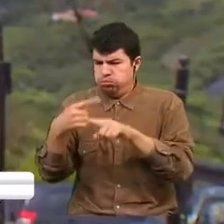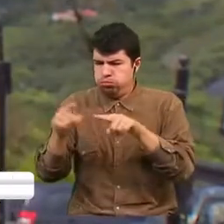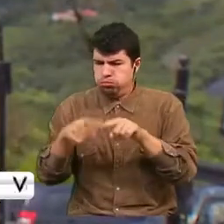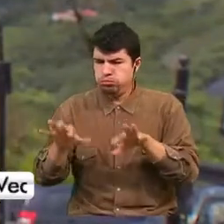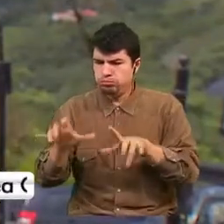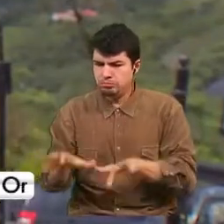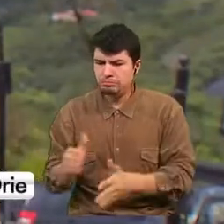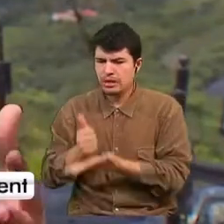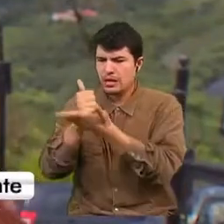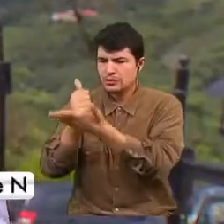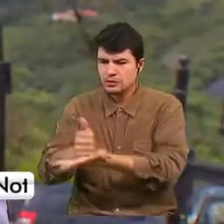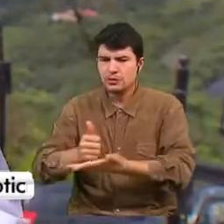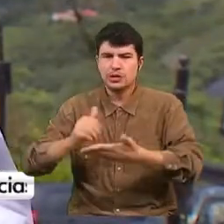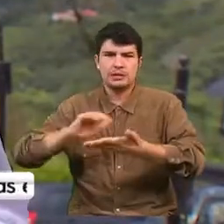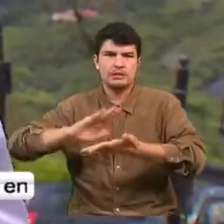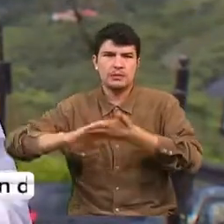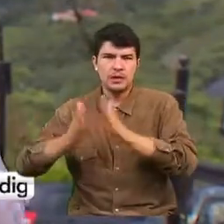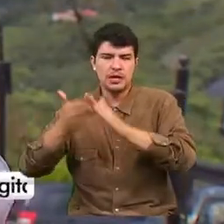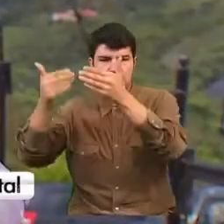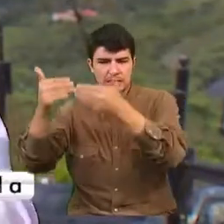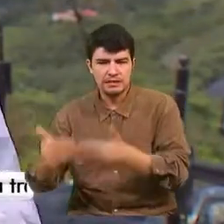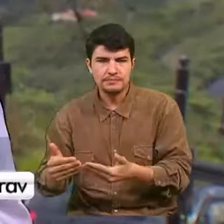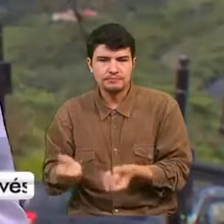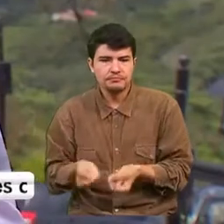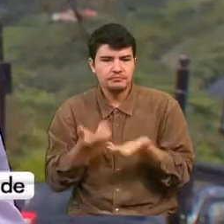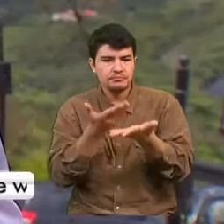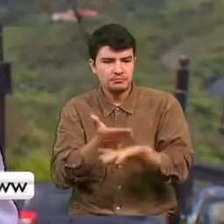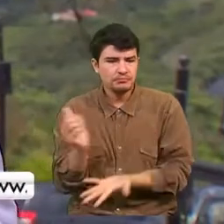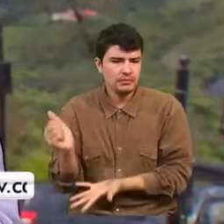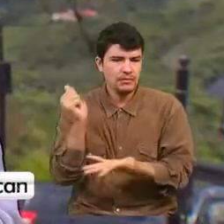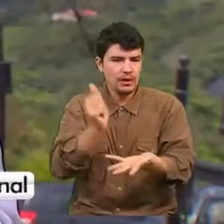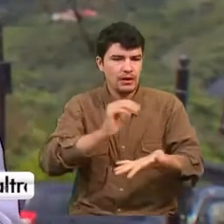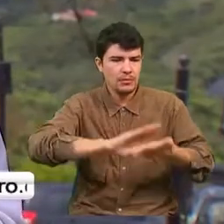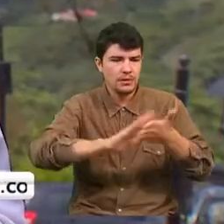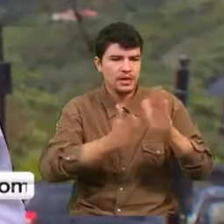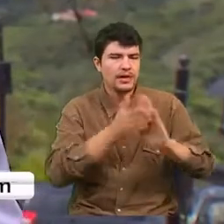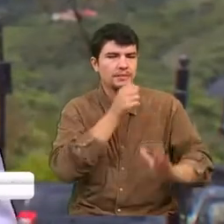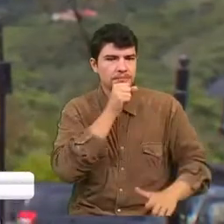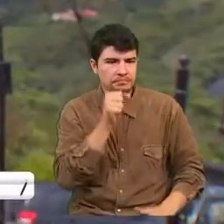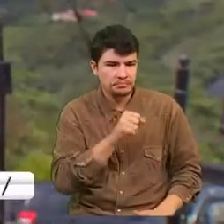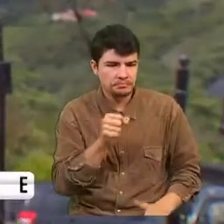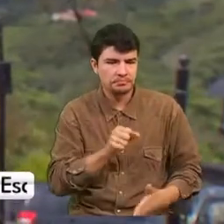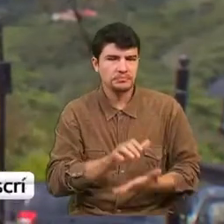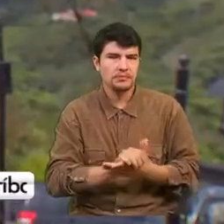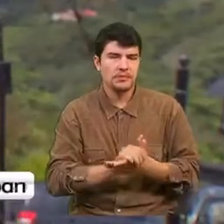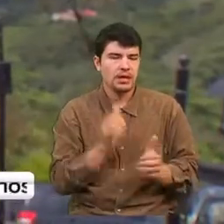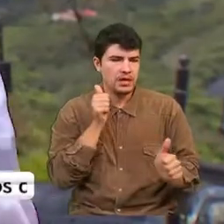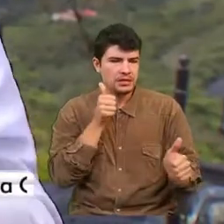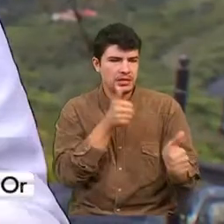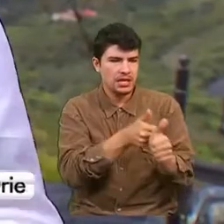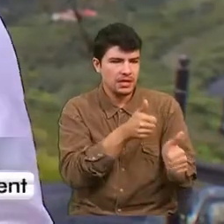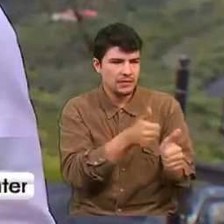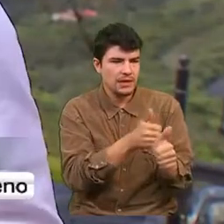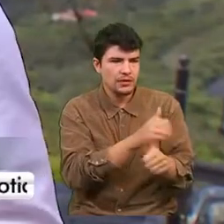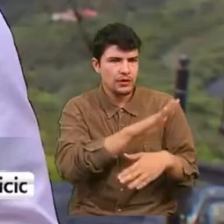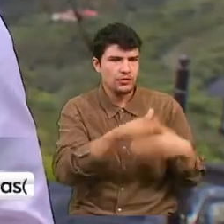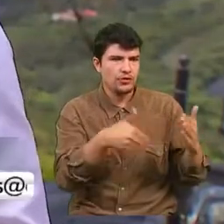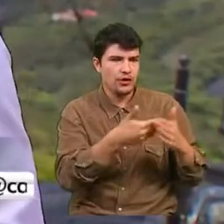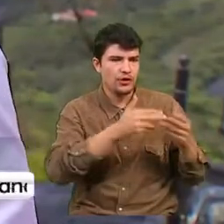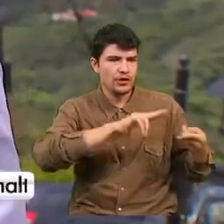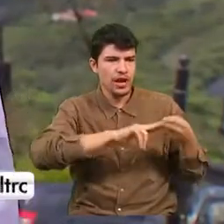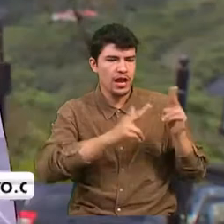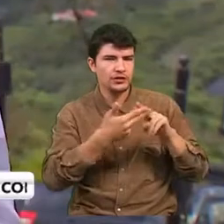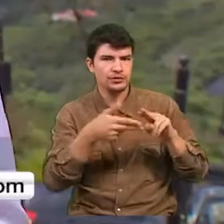las ayudas a la población en condición de discapacidad, la entrega de los recursos para la población adulta mayor, el seguimiento a todo lo que tiene que ver